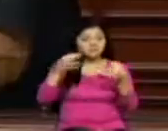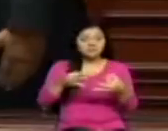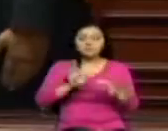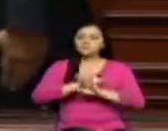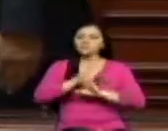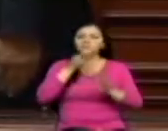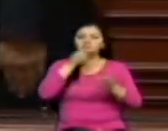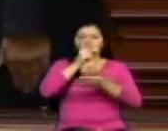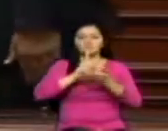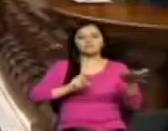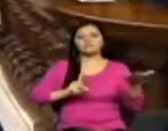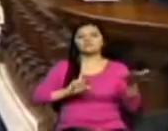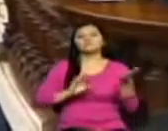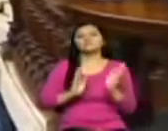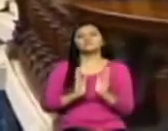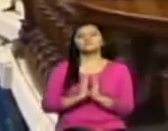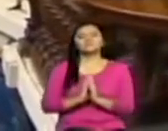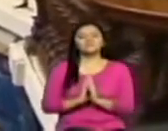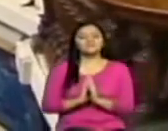demanden.